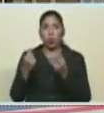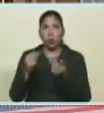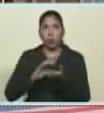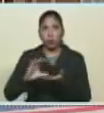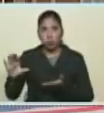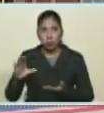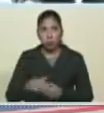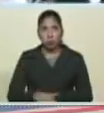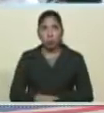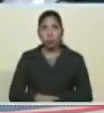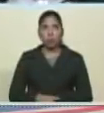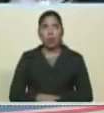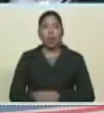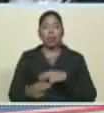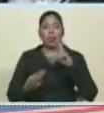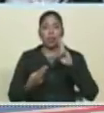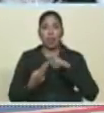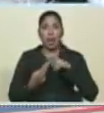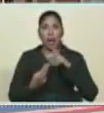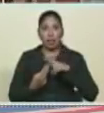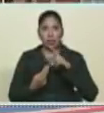Chacho. Táchira,